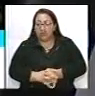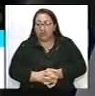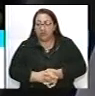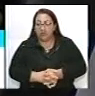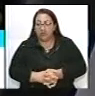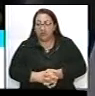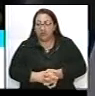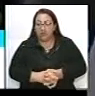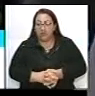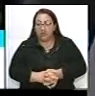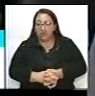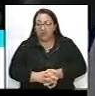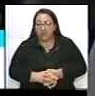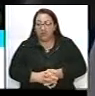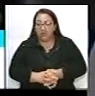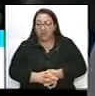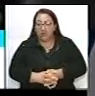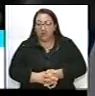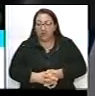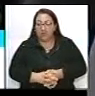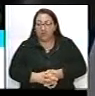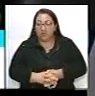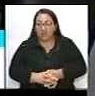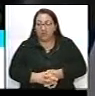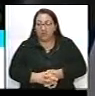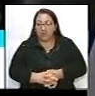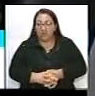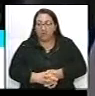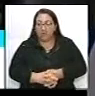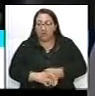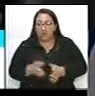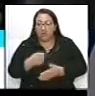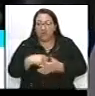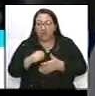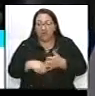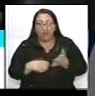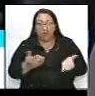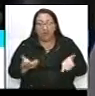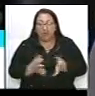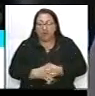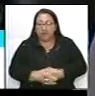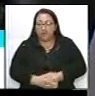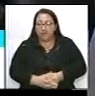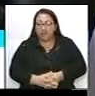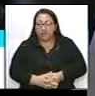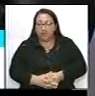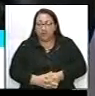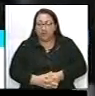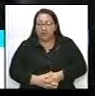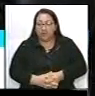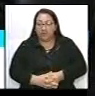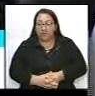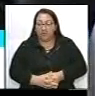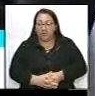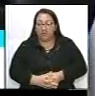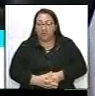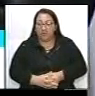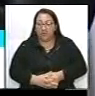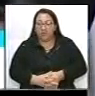Entonces, y es su firma de ese informe de gestión. Entonces, presidenta, yo creo que